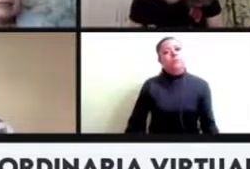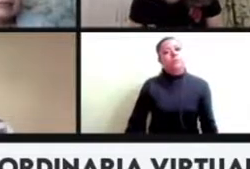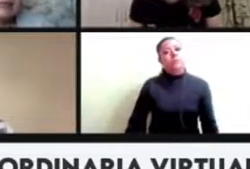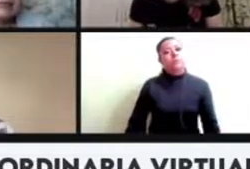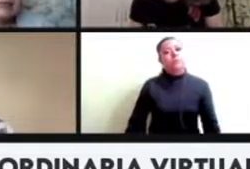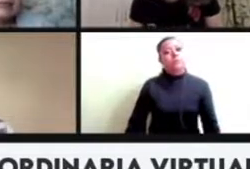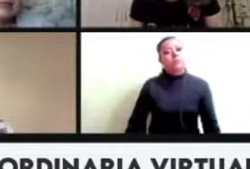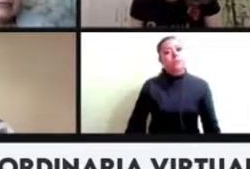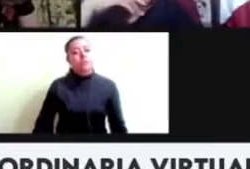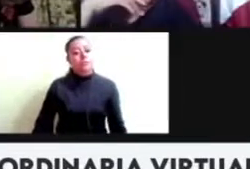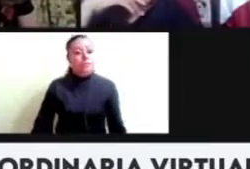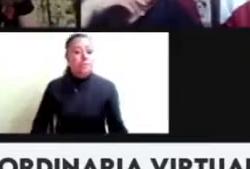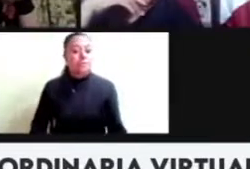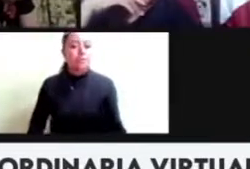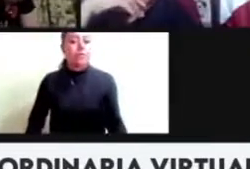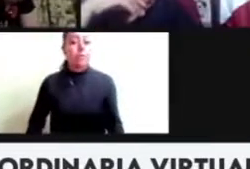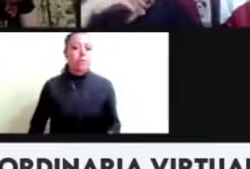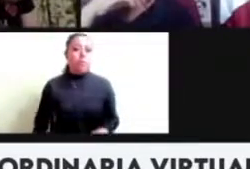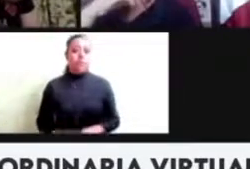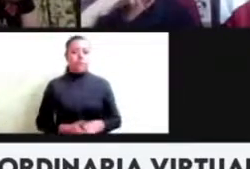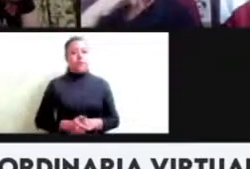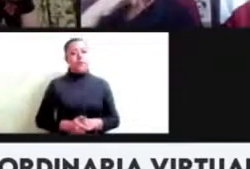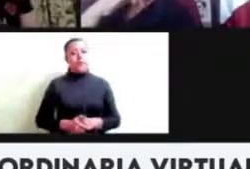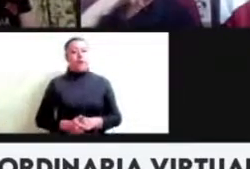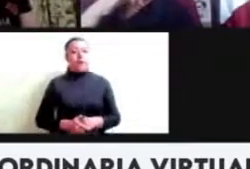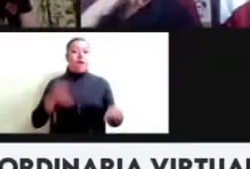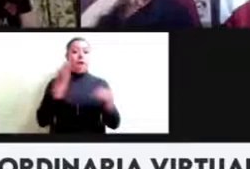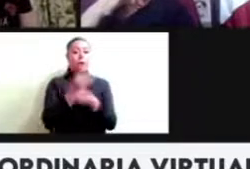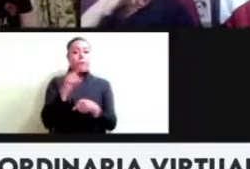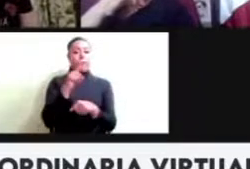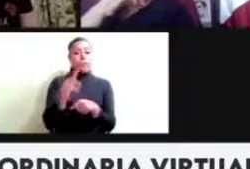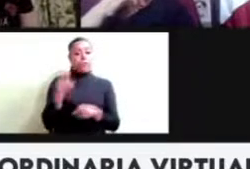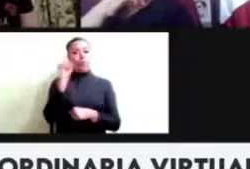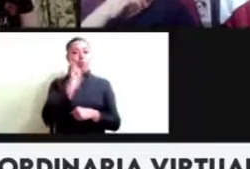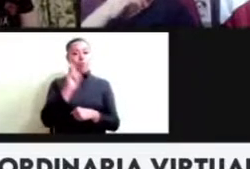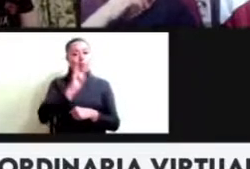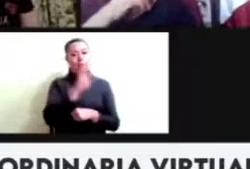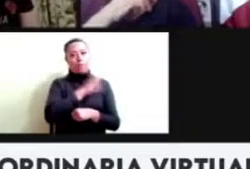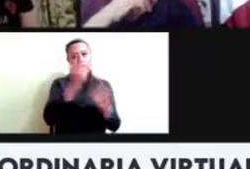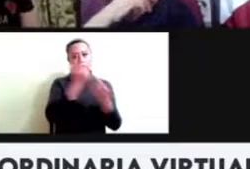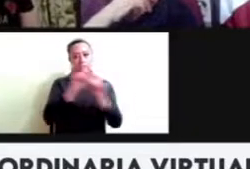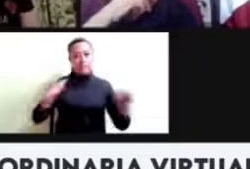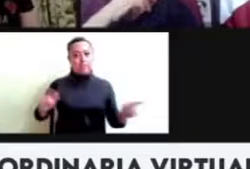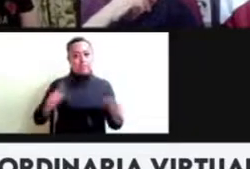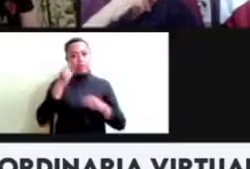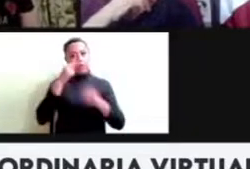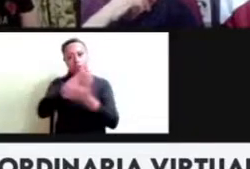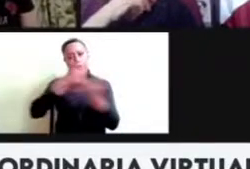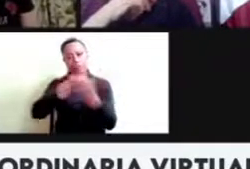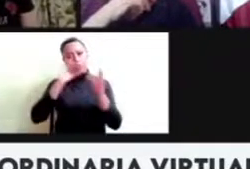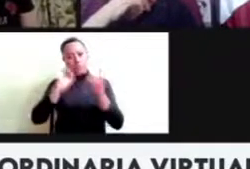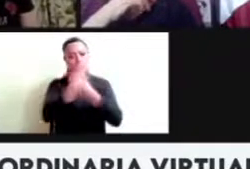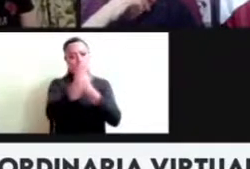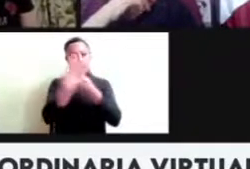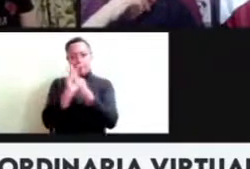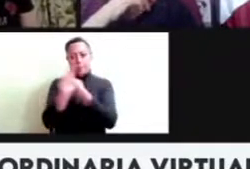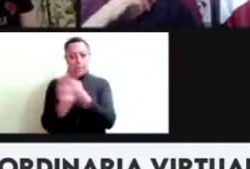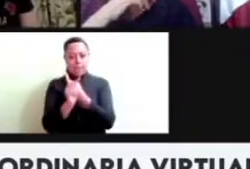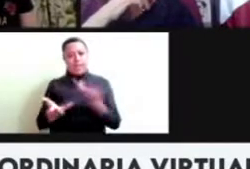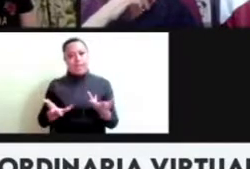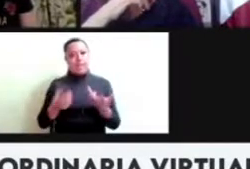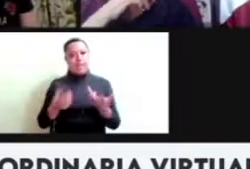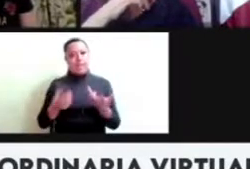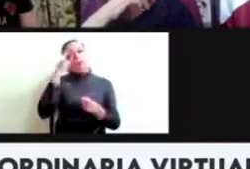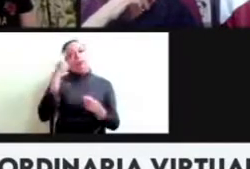mujer pueda ser libre en una ciudad y país que te reconozca como protagonista de la transformación nacional, que te